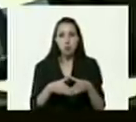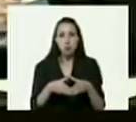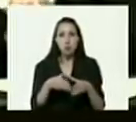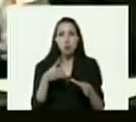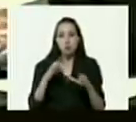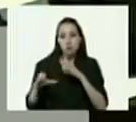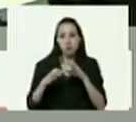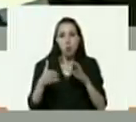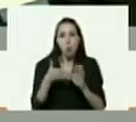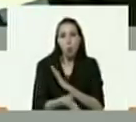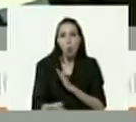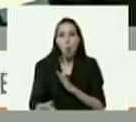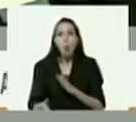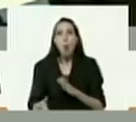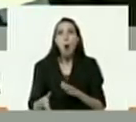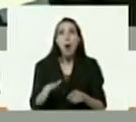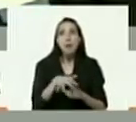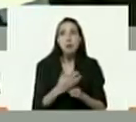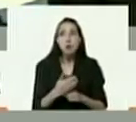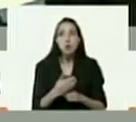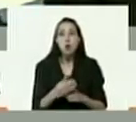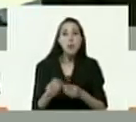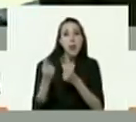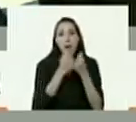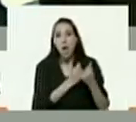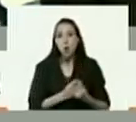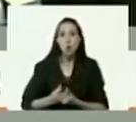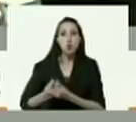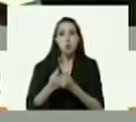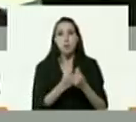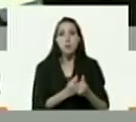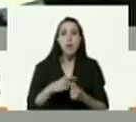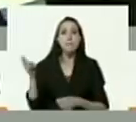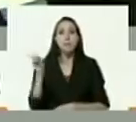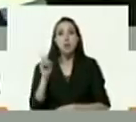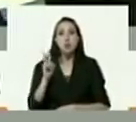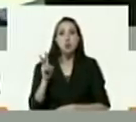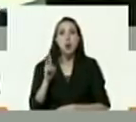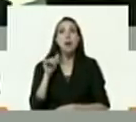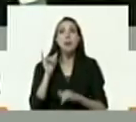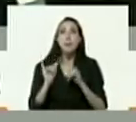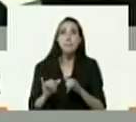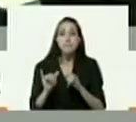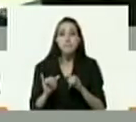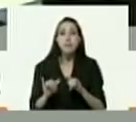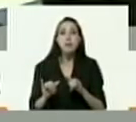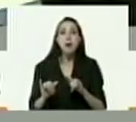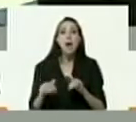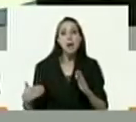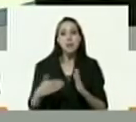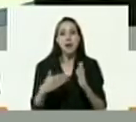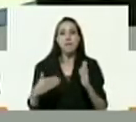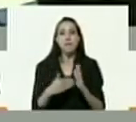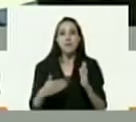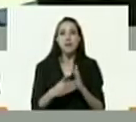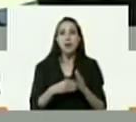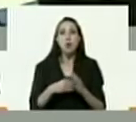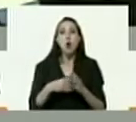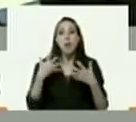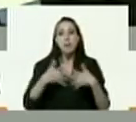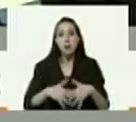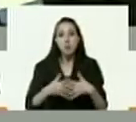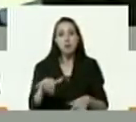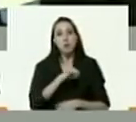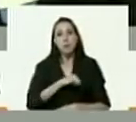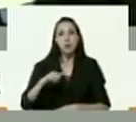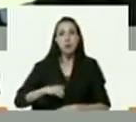las situaciones de la economía venezolana, la situación productiva de Venezuela que se ha visto afectada. Los empresarios privados